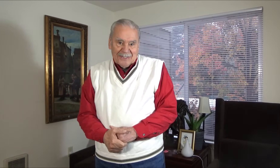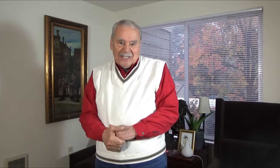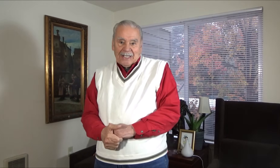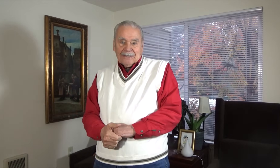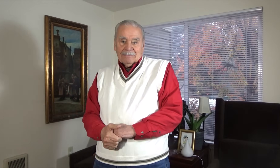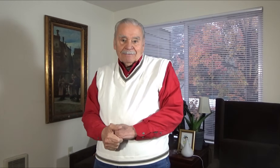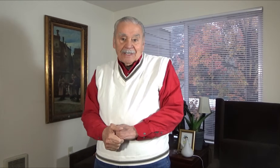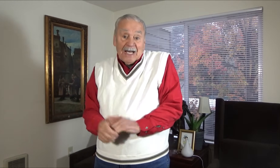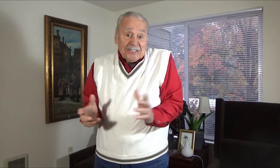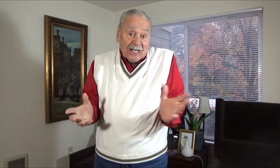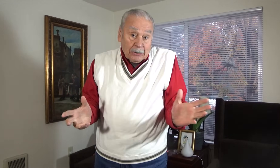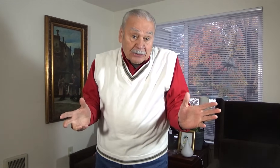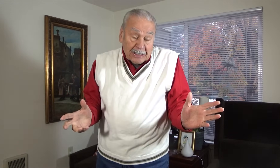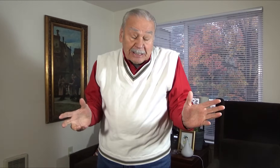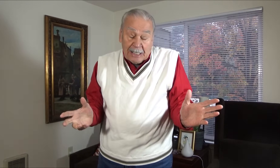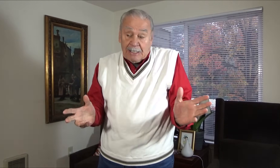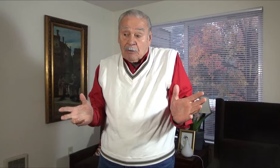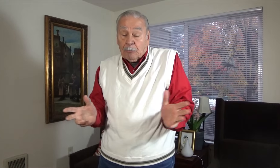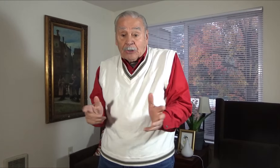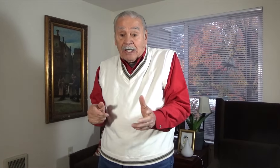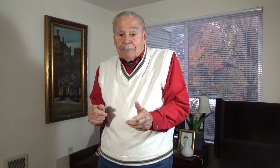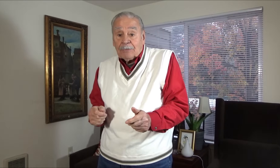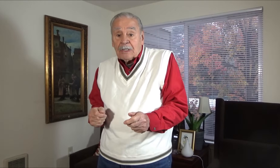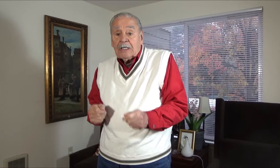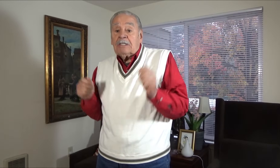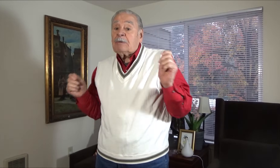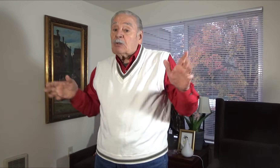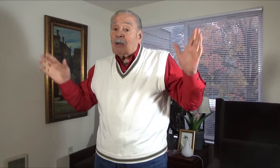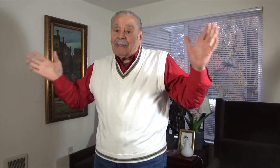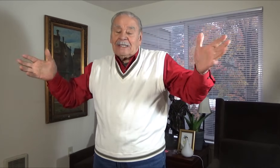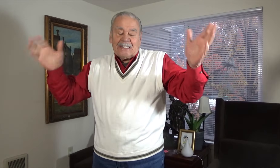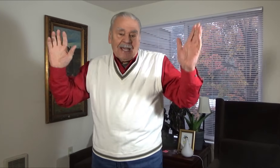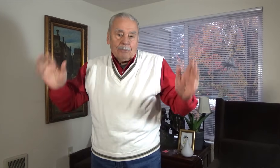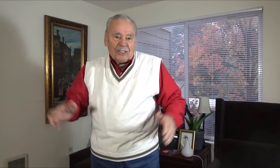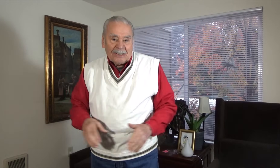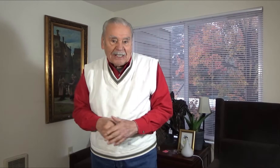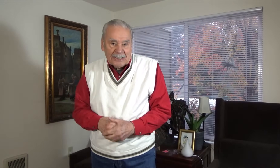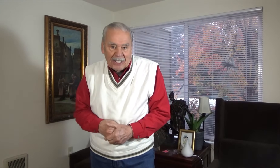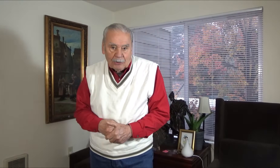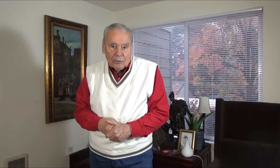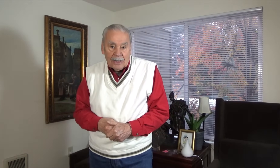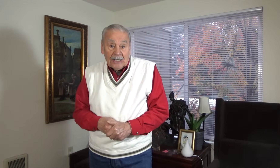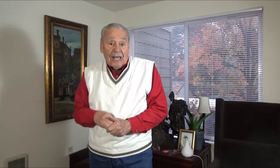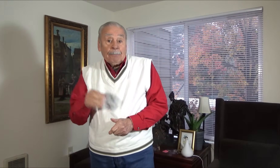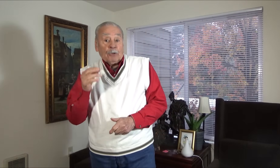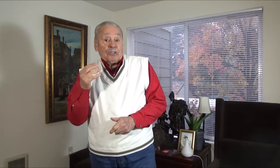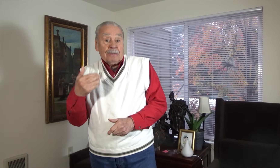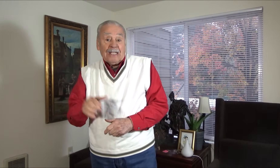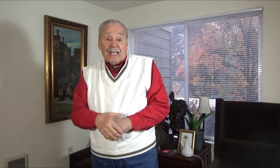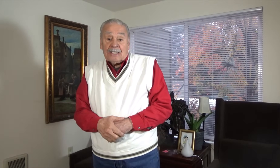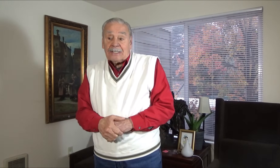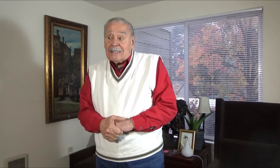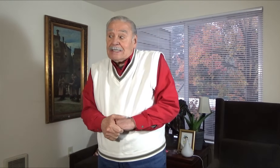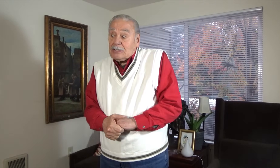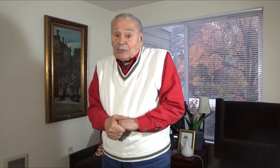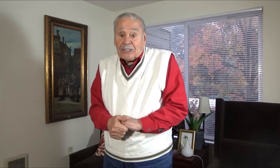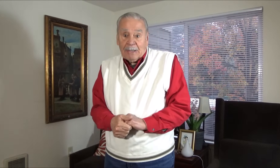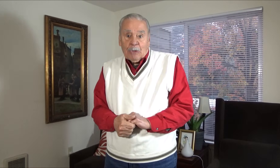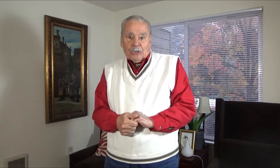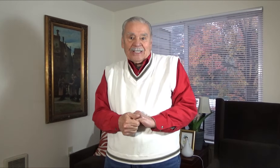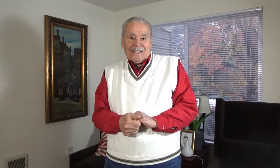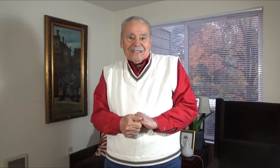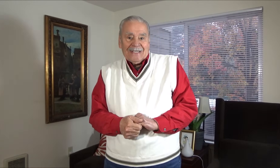que avanzar hacia el continentalismo porque individualmente ya hemos analizado las posibilidades y